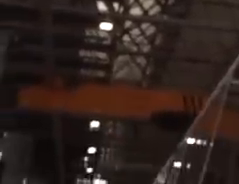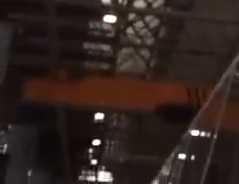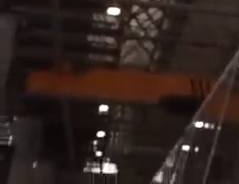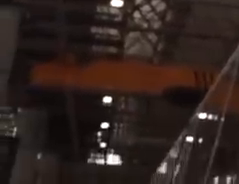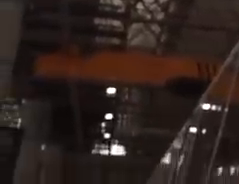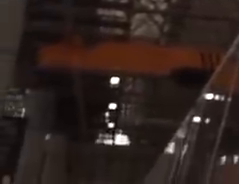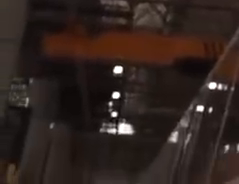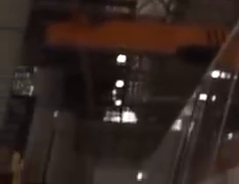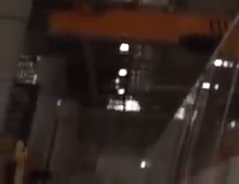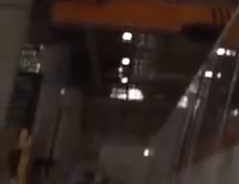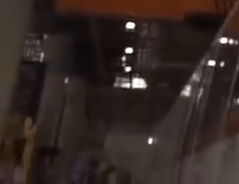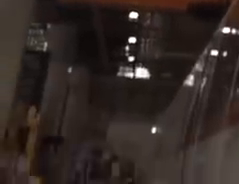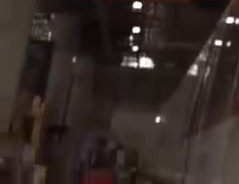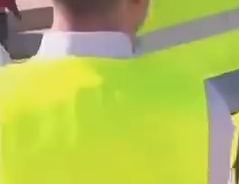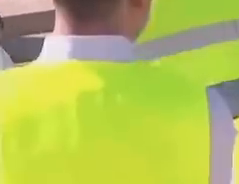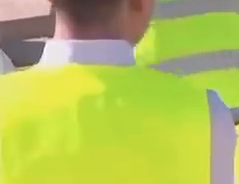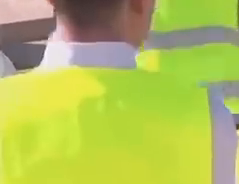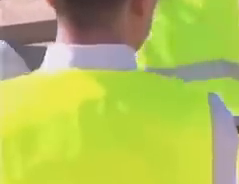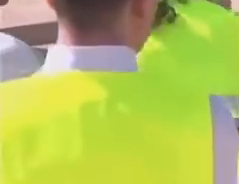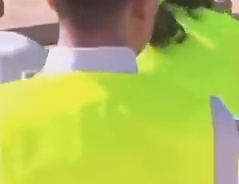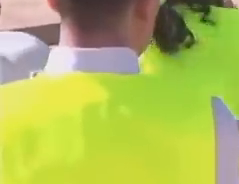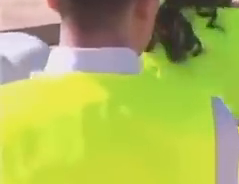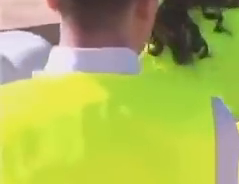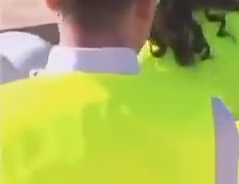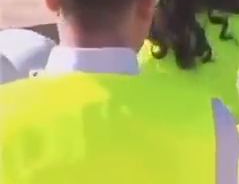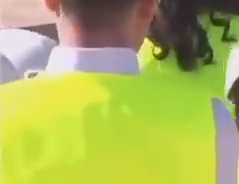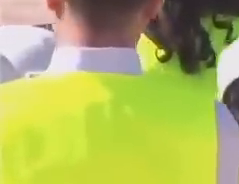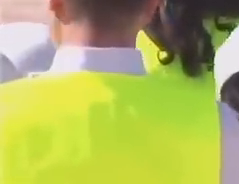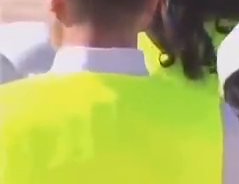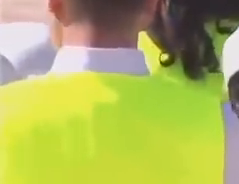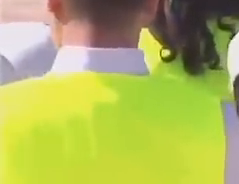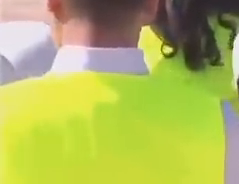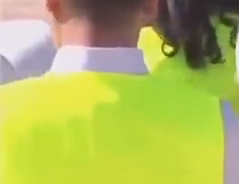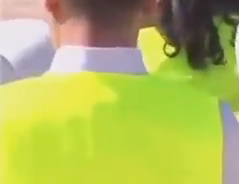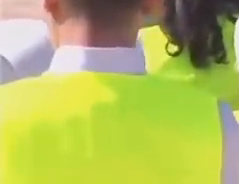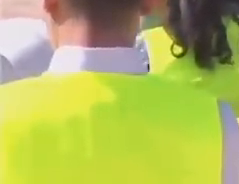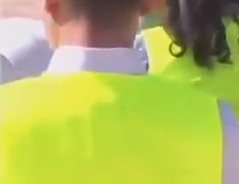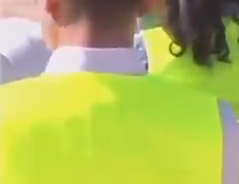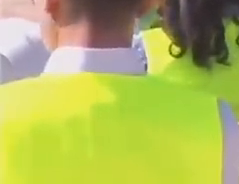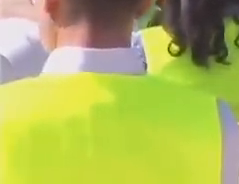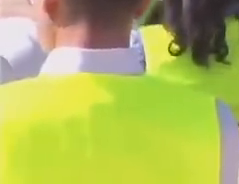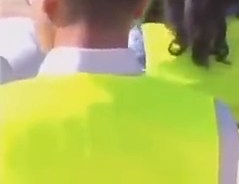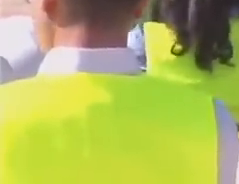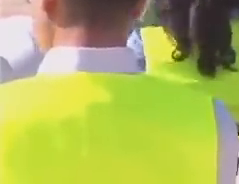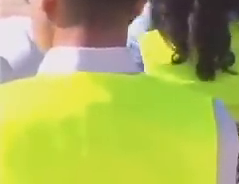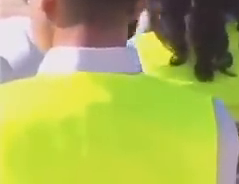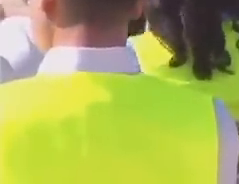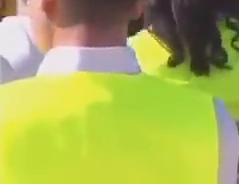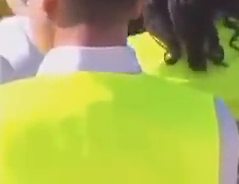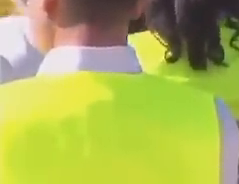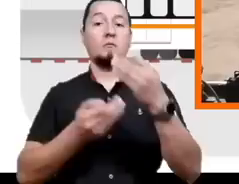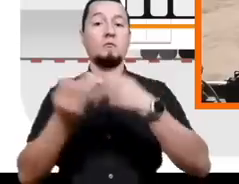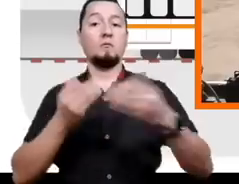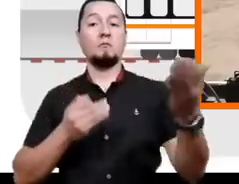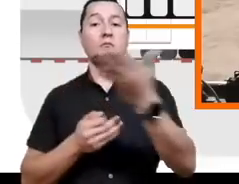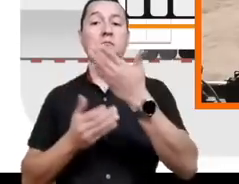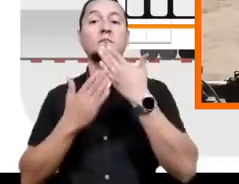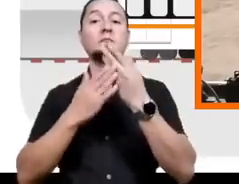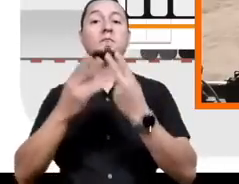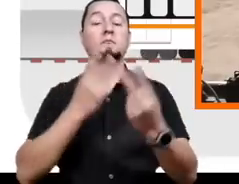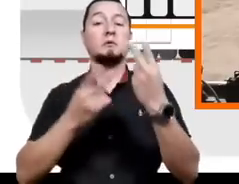Guadalajara. Este lunes 19 de diciembre, el secretario de Infraestructura, Comunicaciones